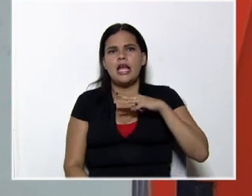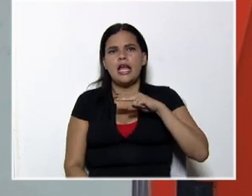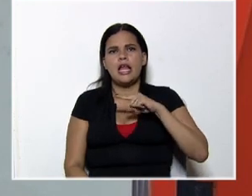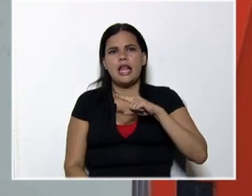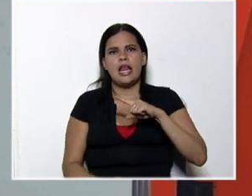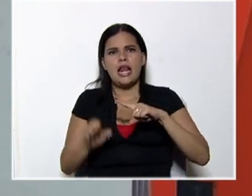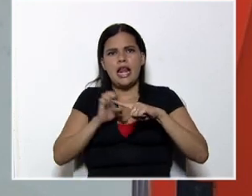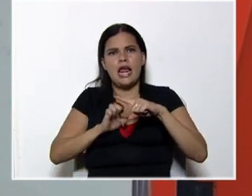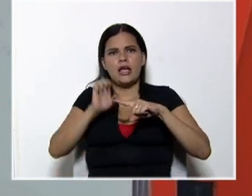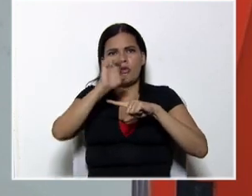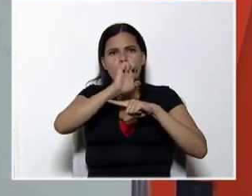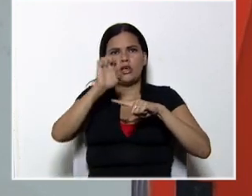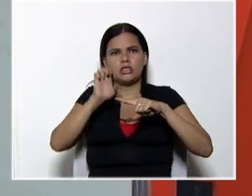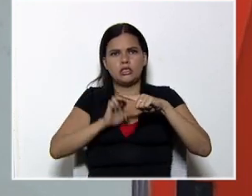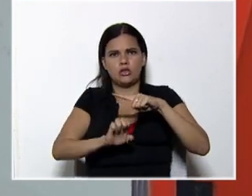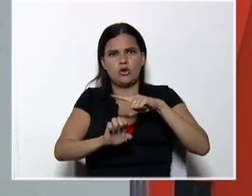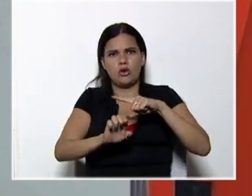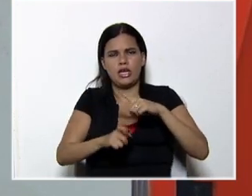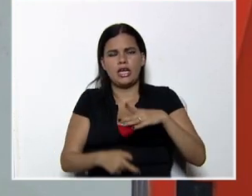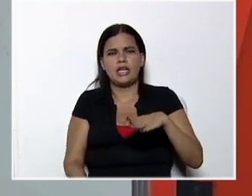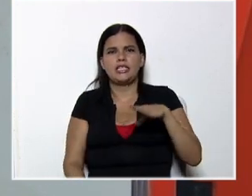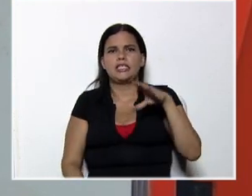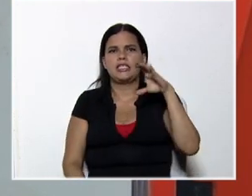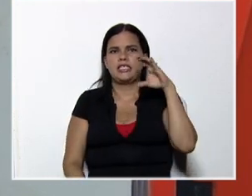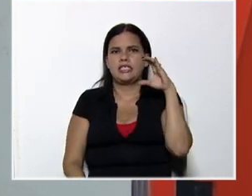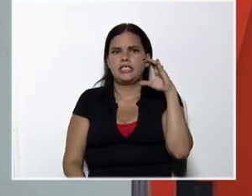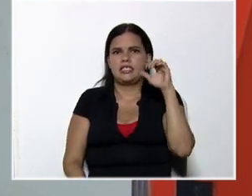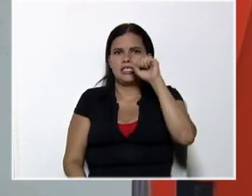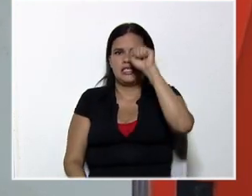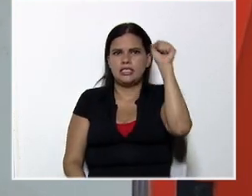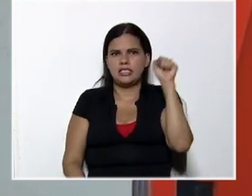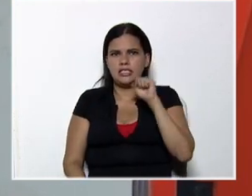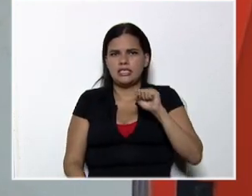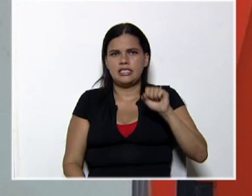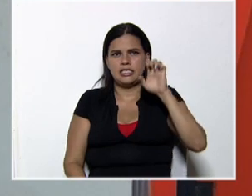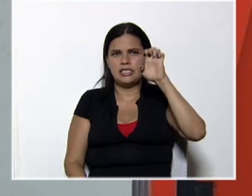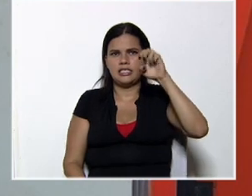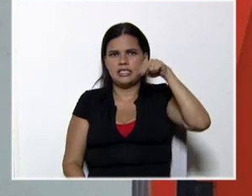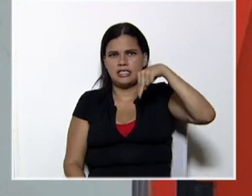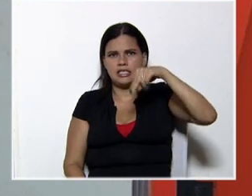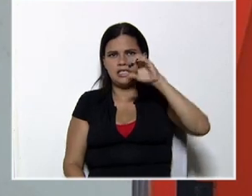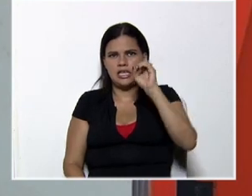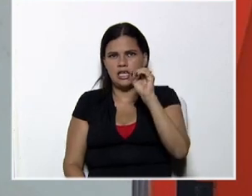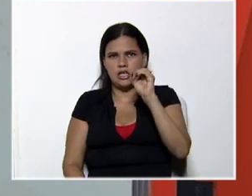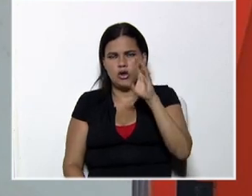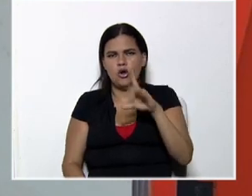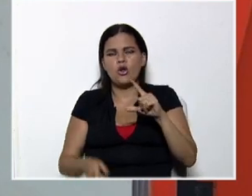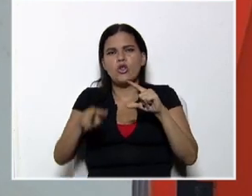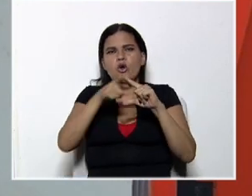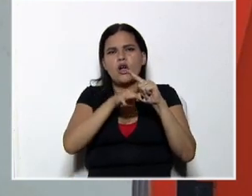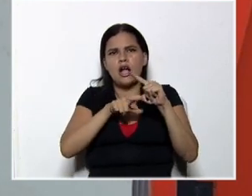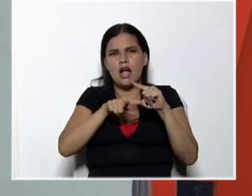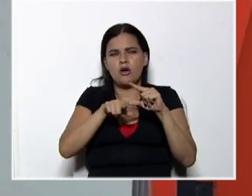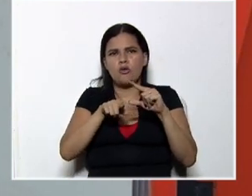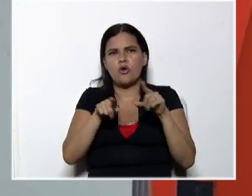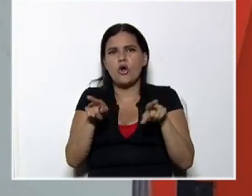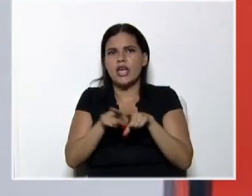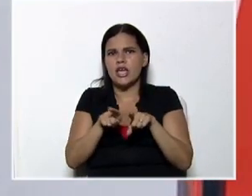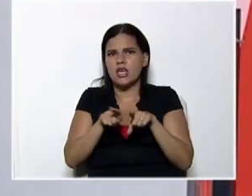del ángulo es igual al cateto opuesto sobre la hipotenusa.